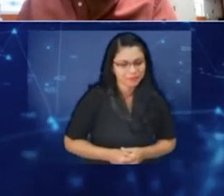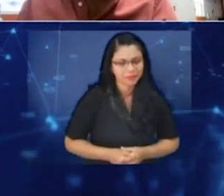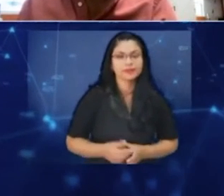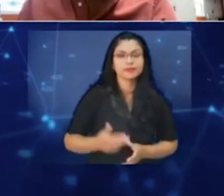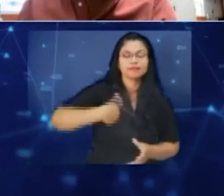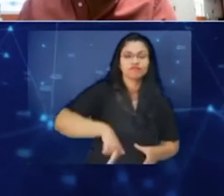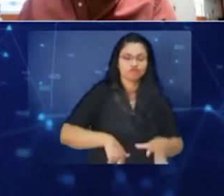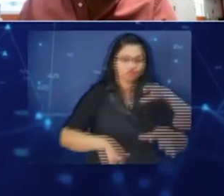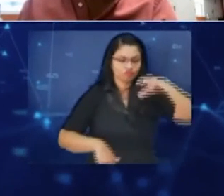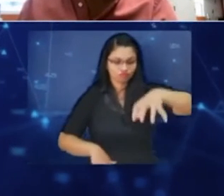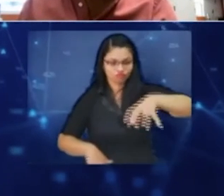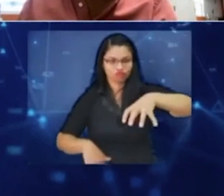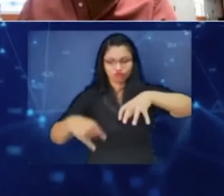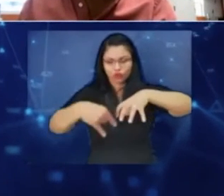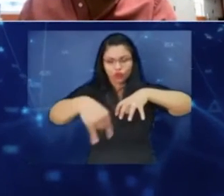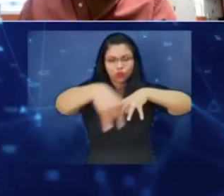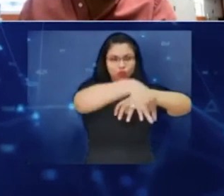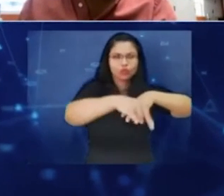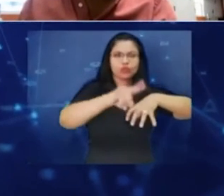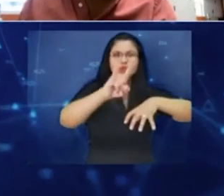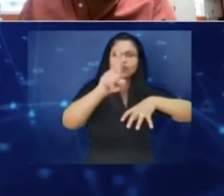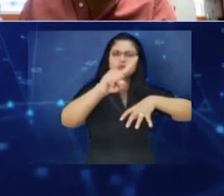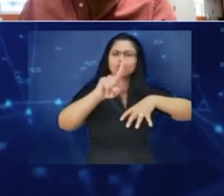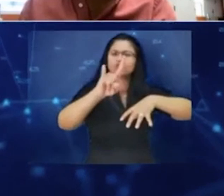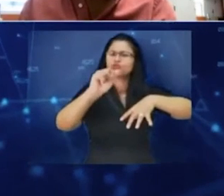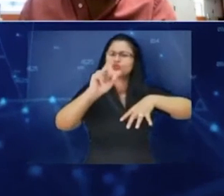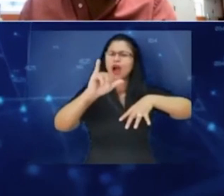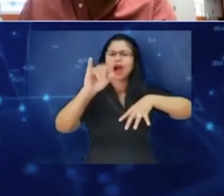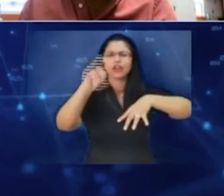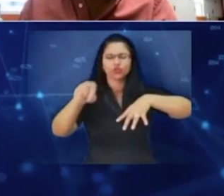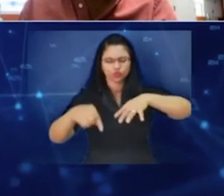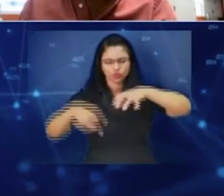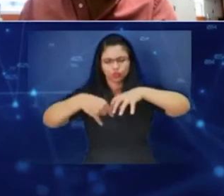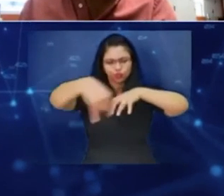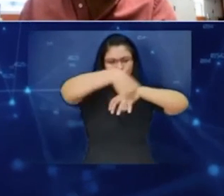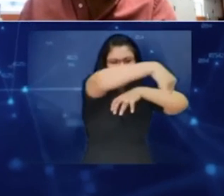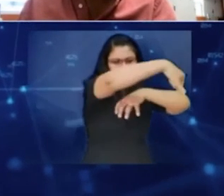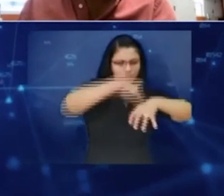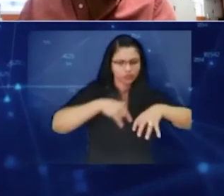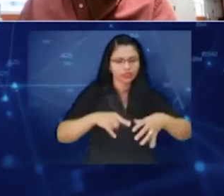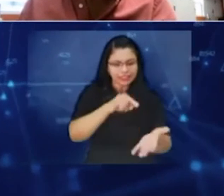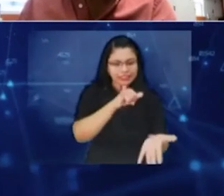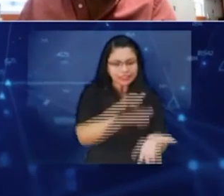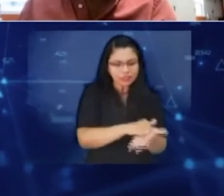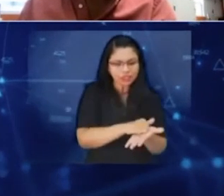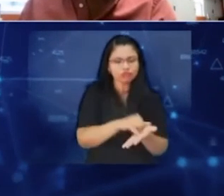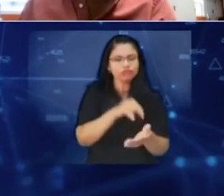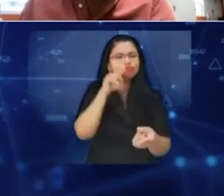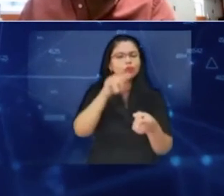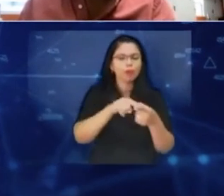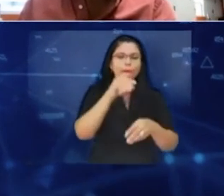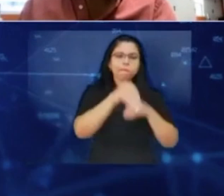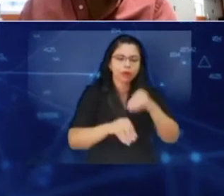Nuestras estaciones de usuario son una de las partes de gran desarrolladas por Kuiper. Aquí, obviamente, la capacidad inventiva que tiene